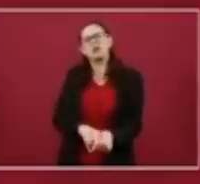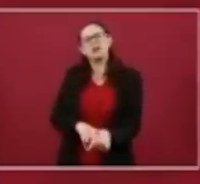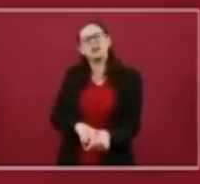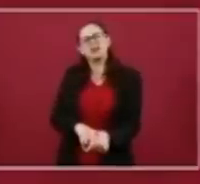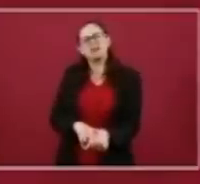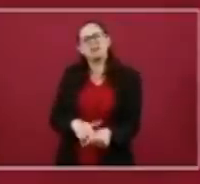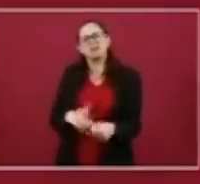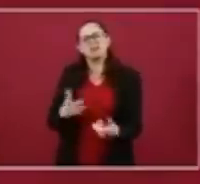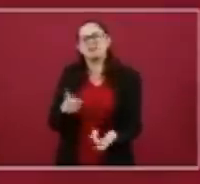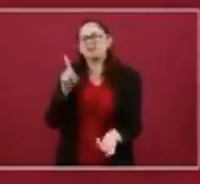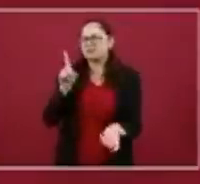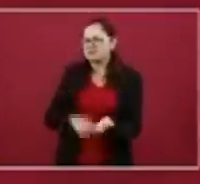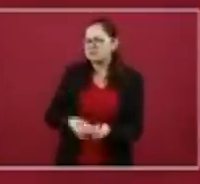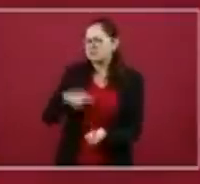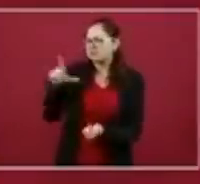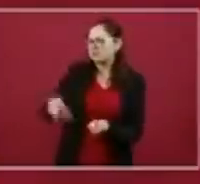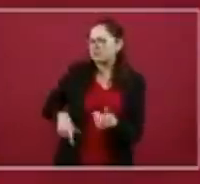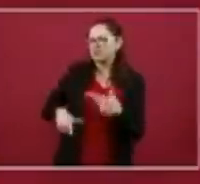en el servicio público,